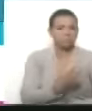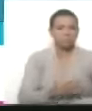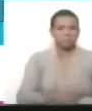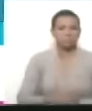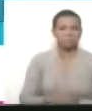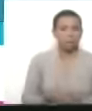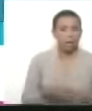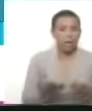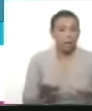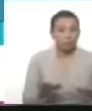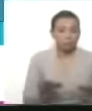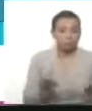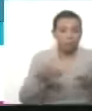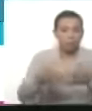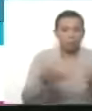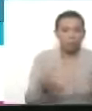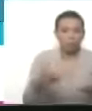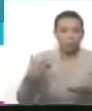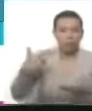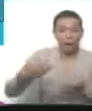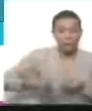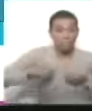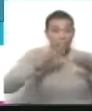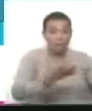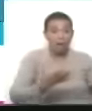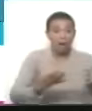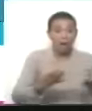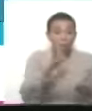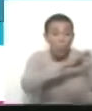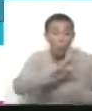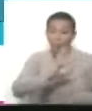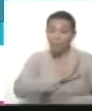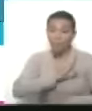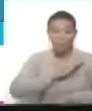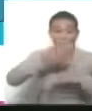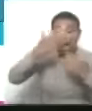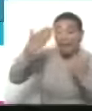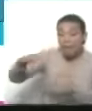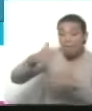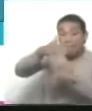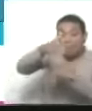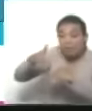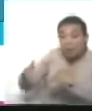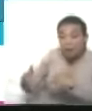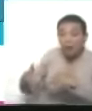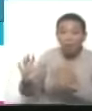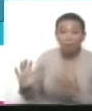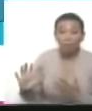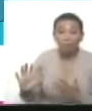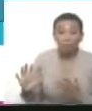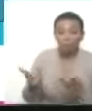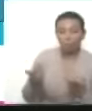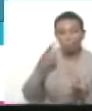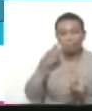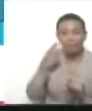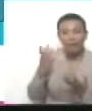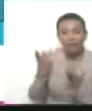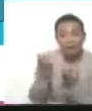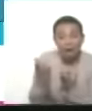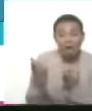entregar bloques petroleros en un mar que no está delimitado que está en